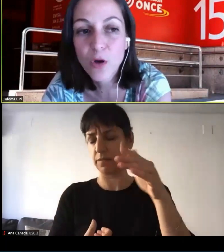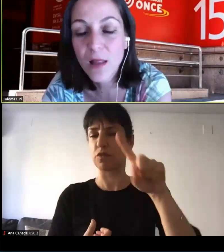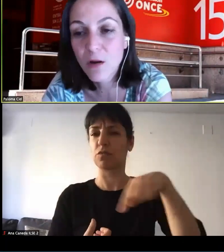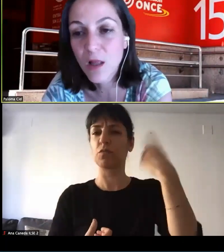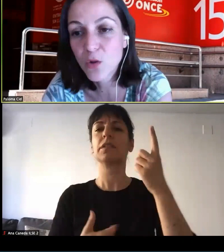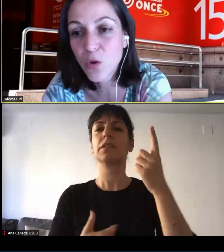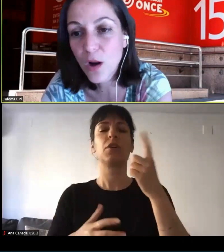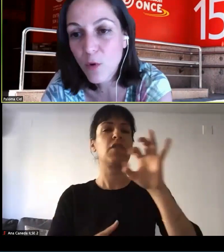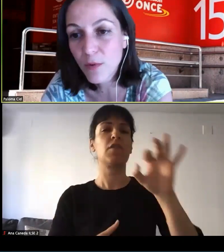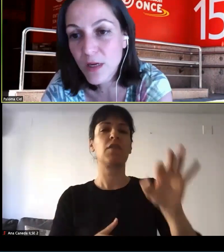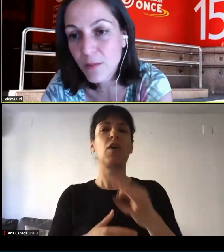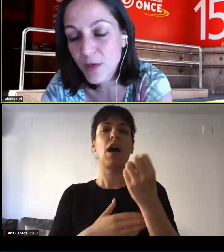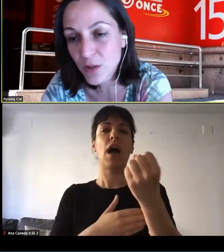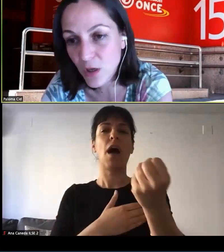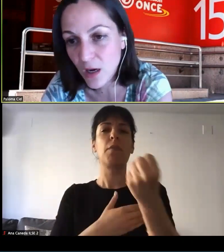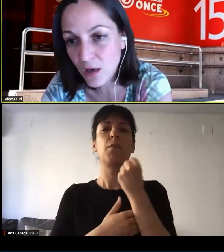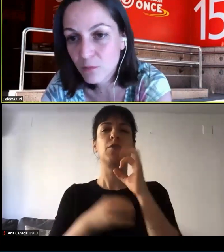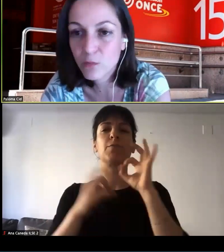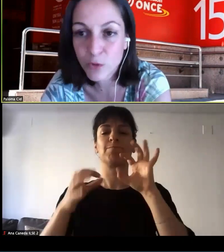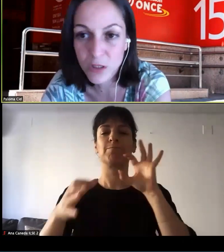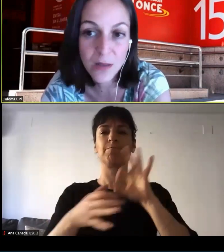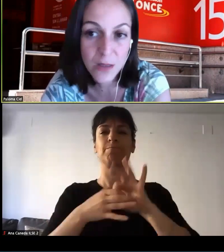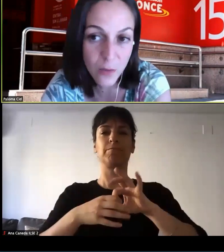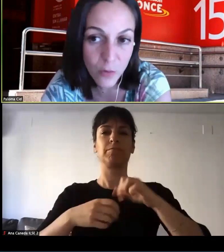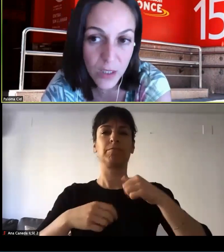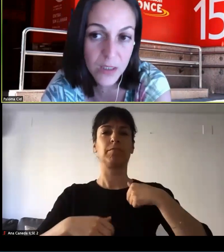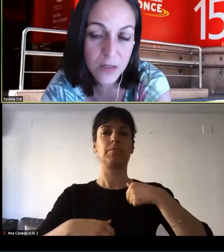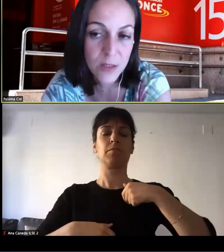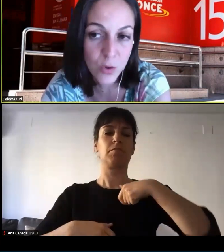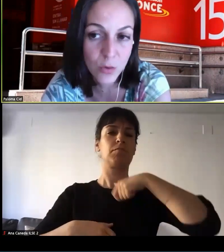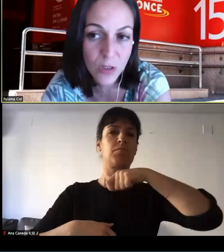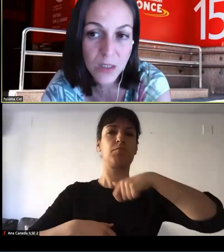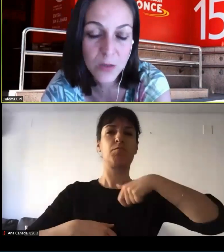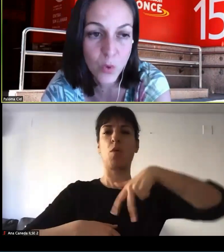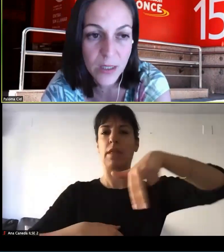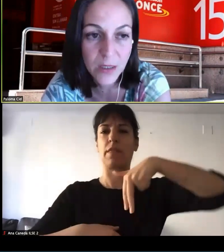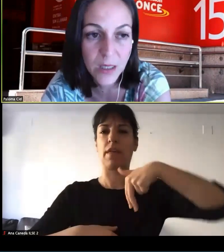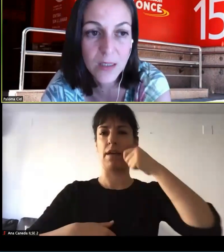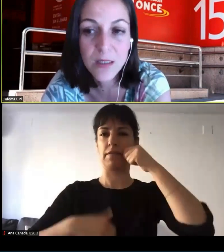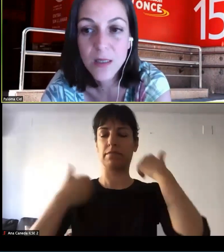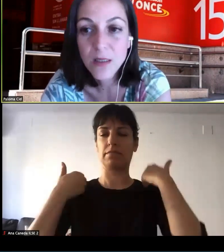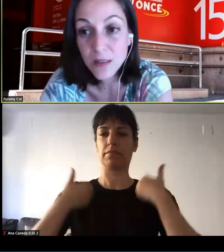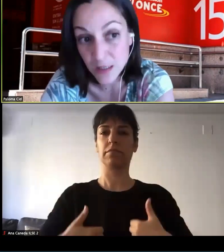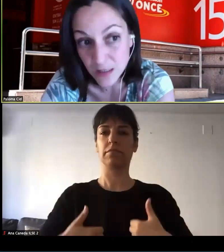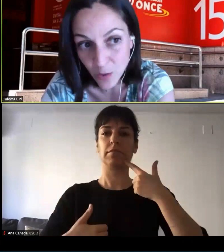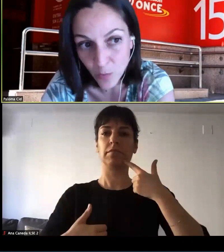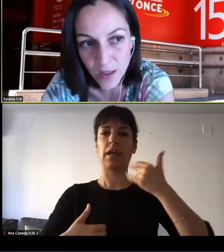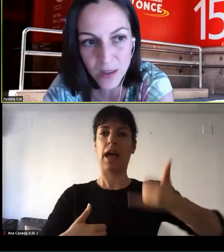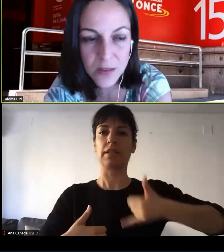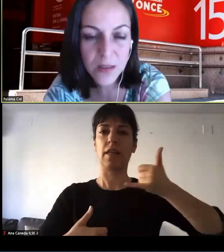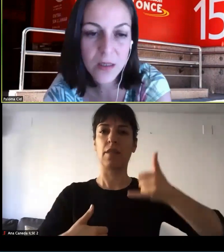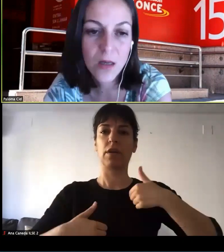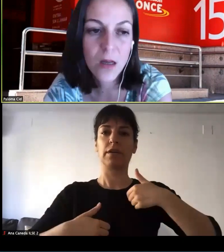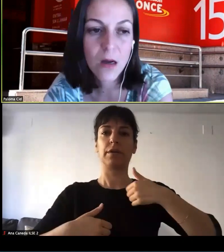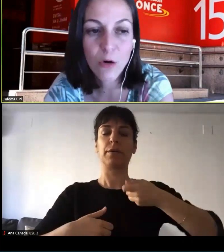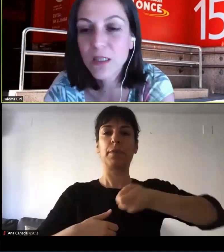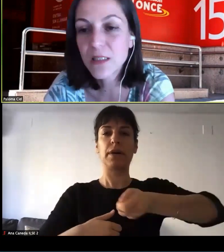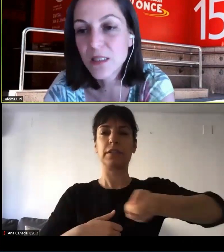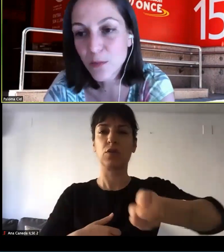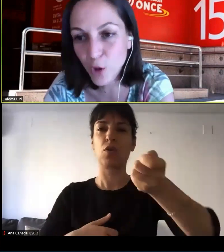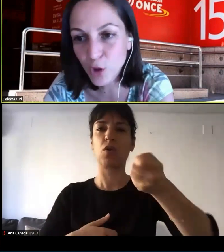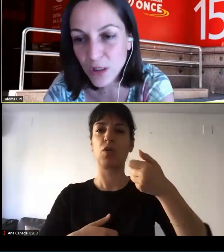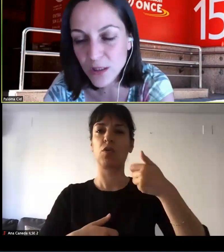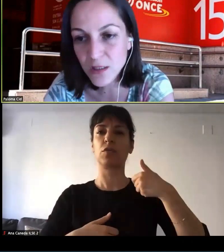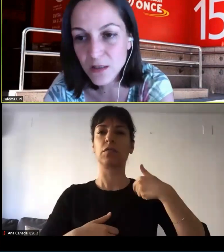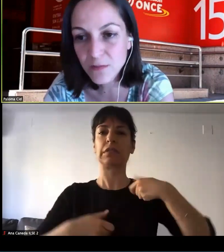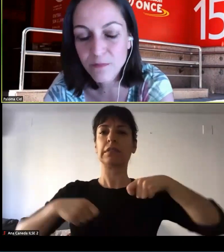apoyo relacionados con la movilidad personal, pues andadores, bastones, muletas, sillas de ruedas, órtesis